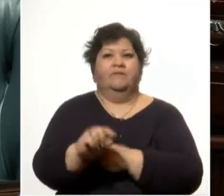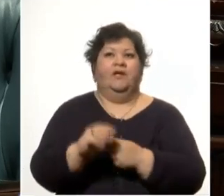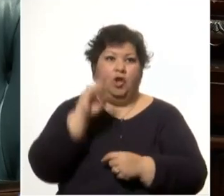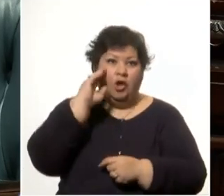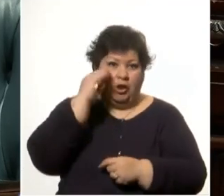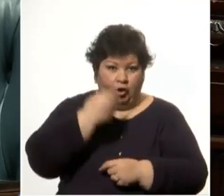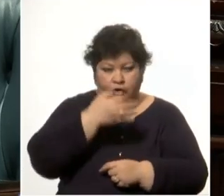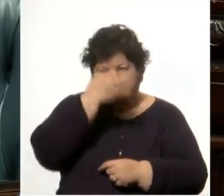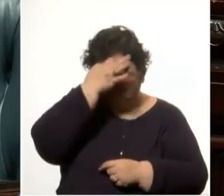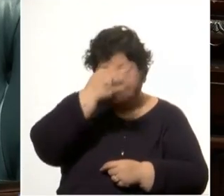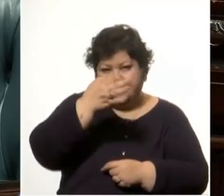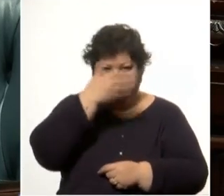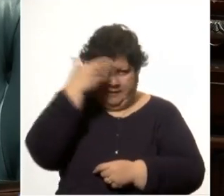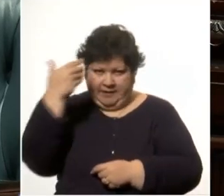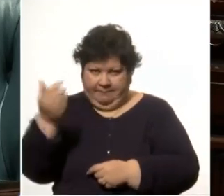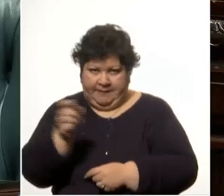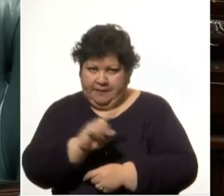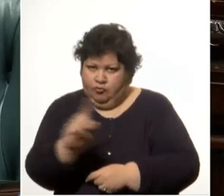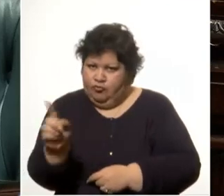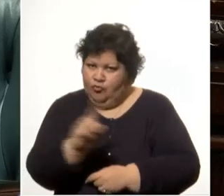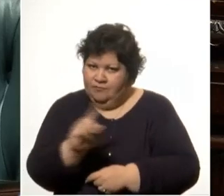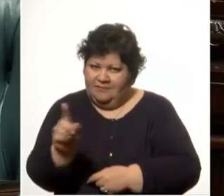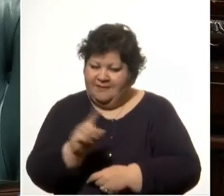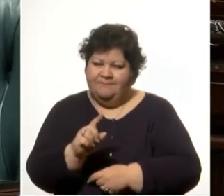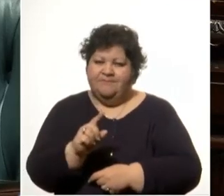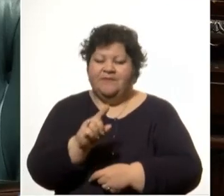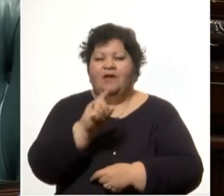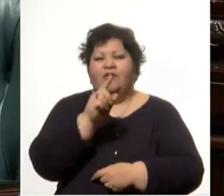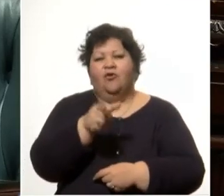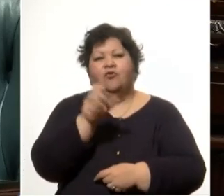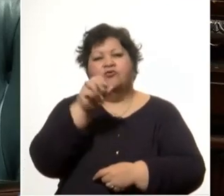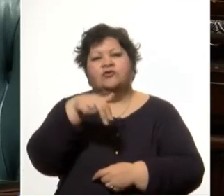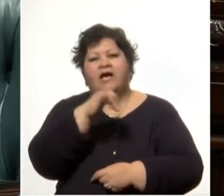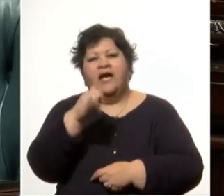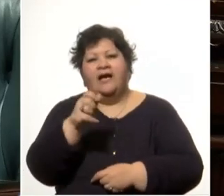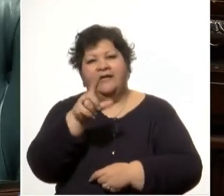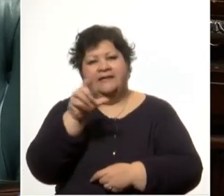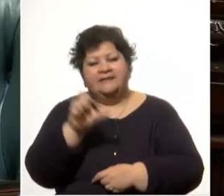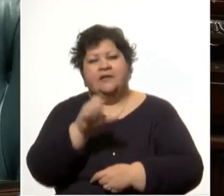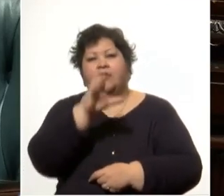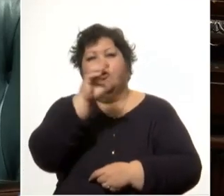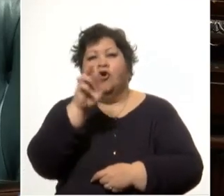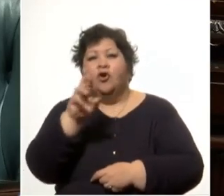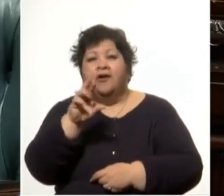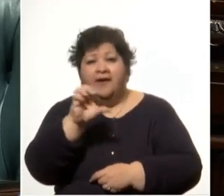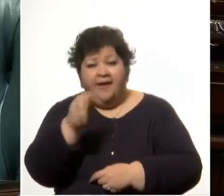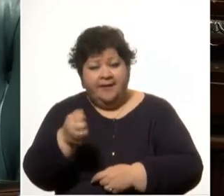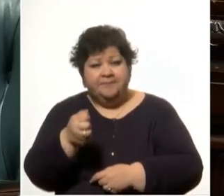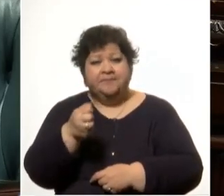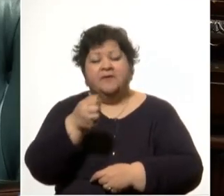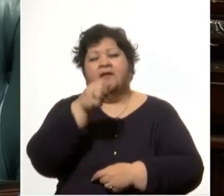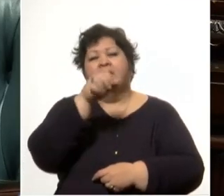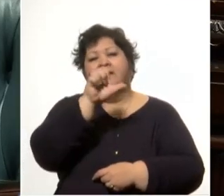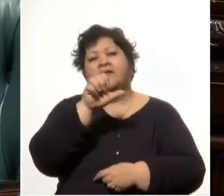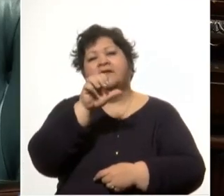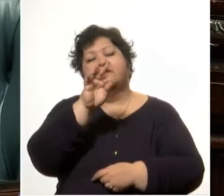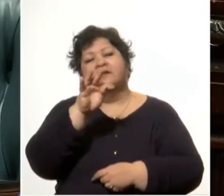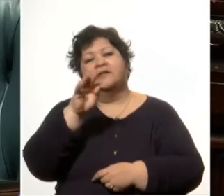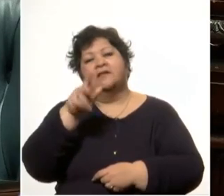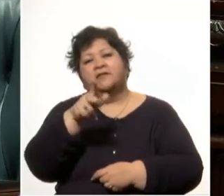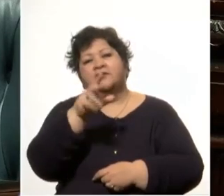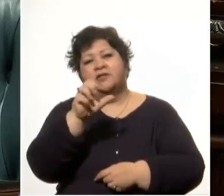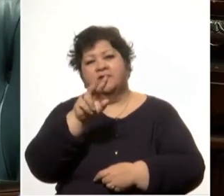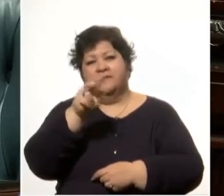que sean frenteamplistas. El doctor González Lapeyre, el doctor Correa Fleitas, la doctora Echevarne.